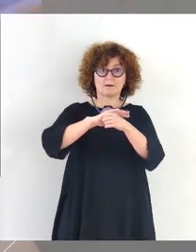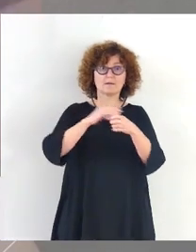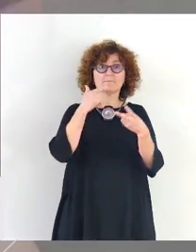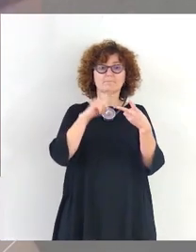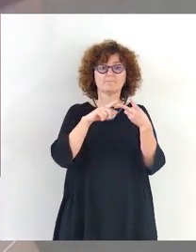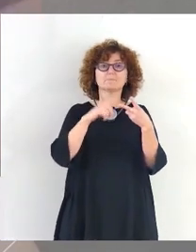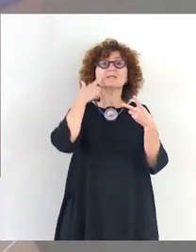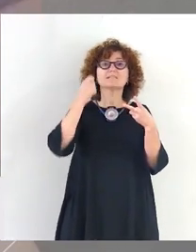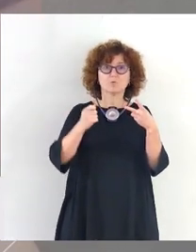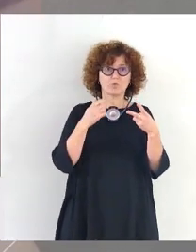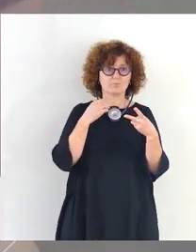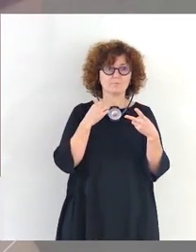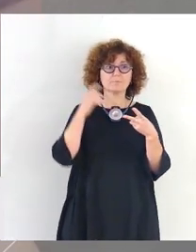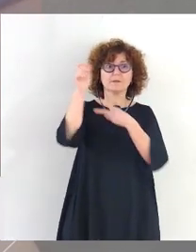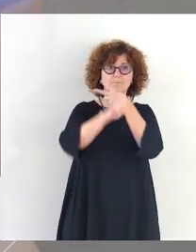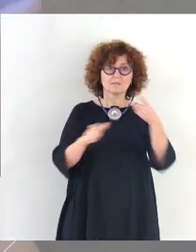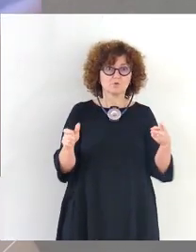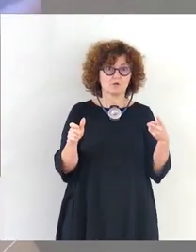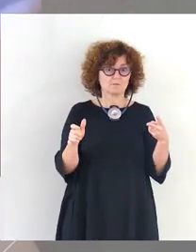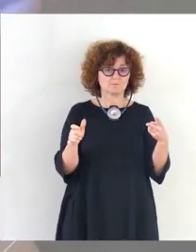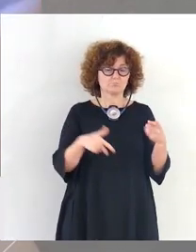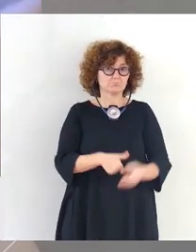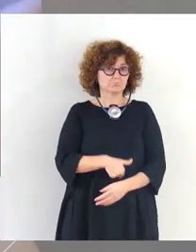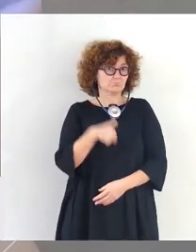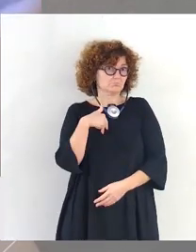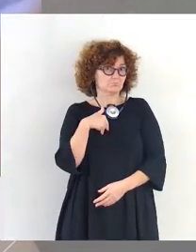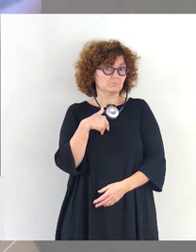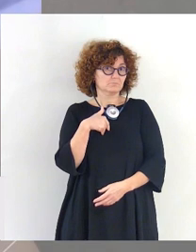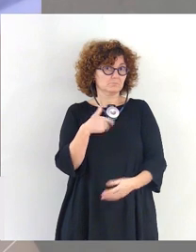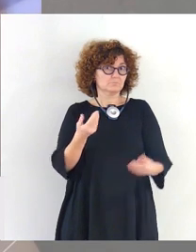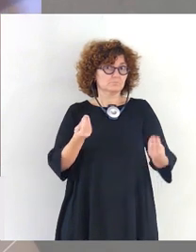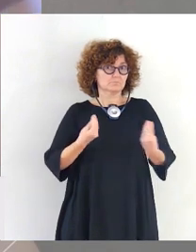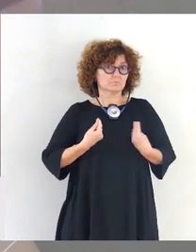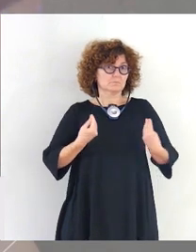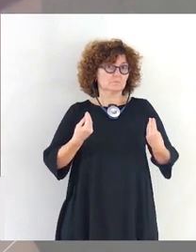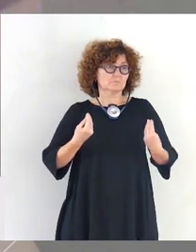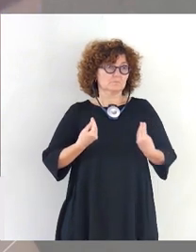salud las personas que en términos generales viven